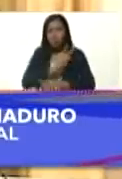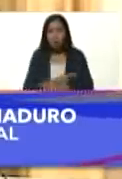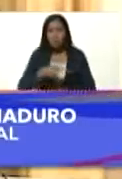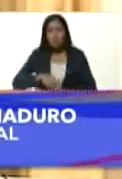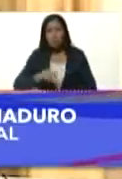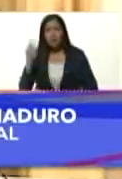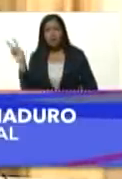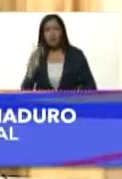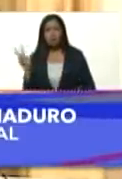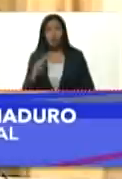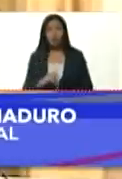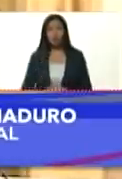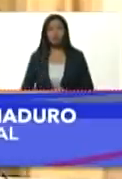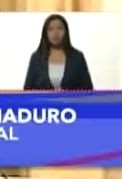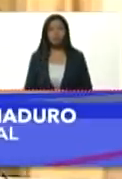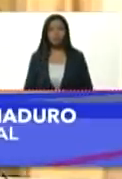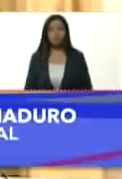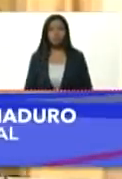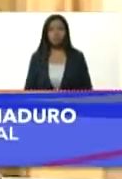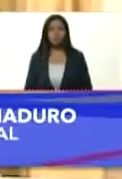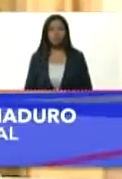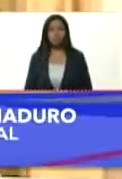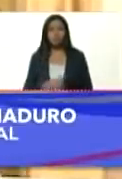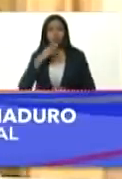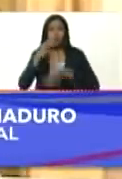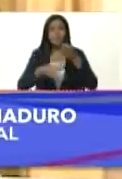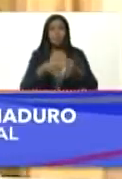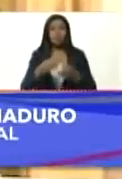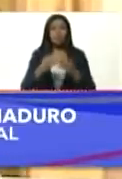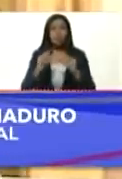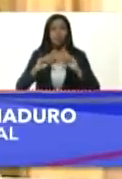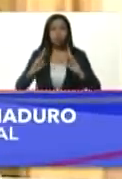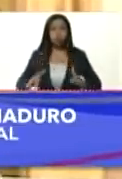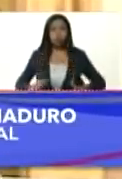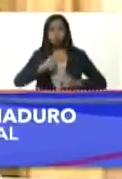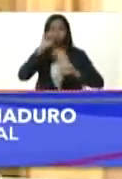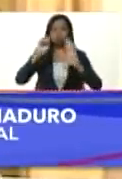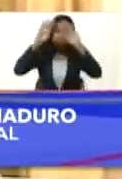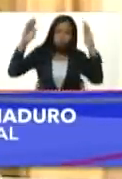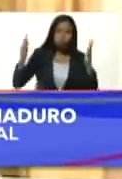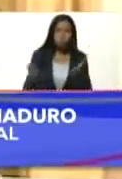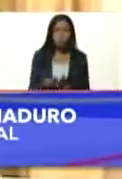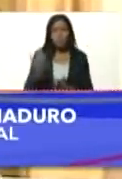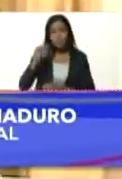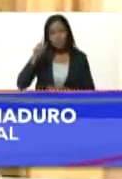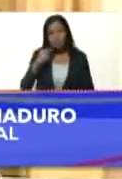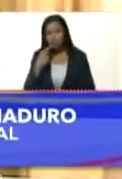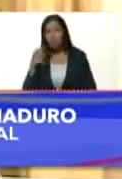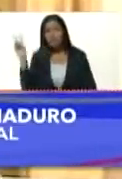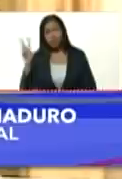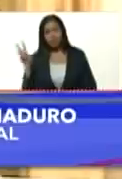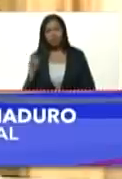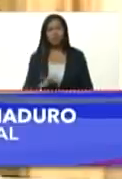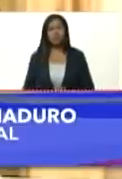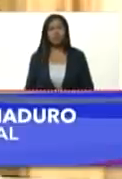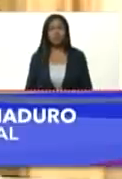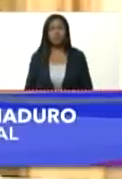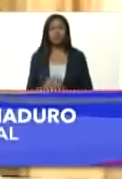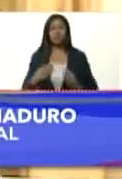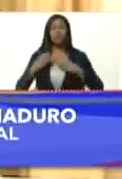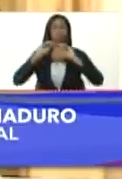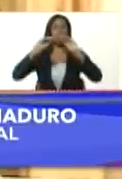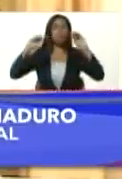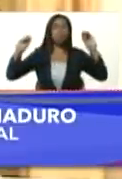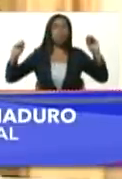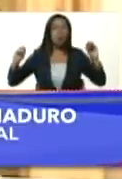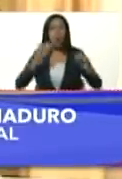severa y gravemente a nuestros pueblos. Y cuando hablo de nuestros pueblos, hablo de la humanidad y hablo de Venezuela. Yo le hago un llamado